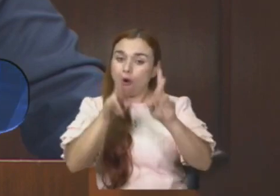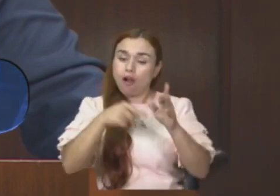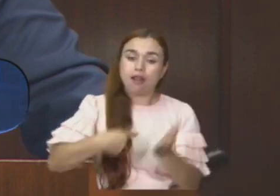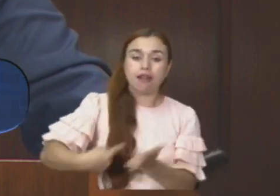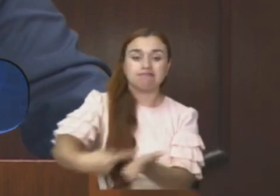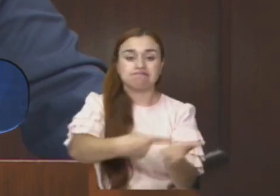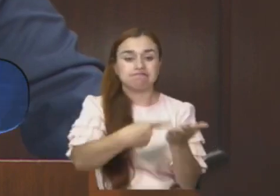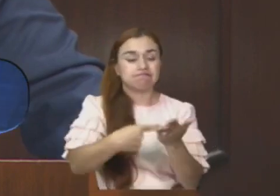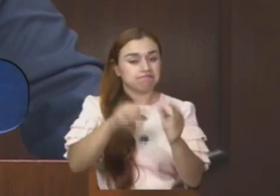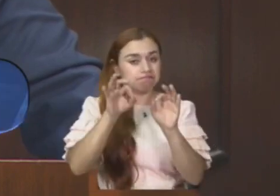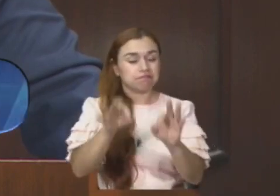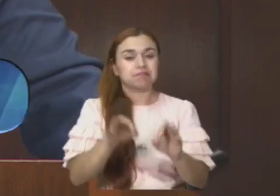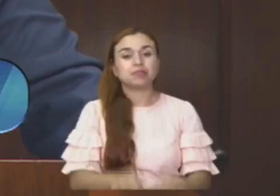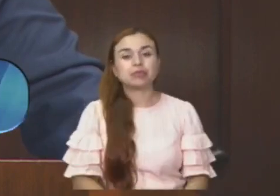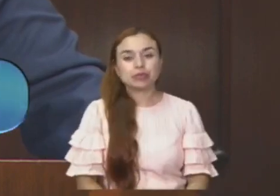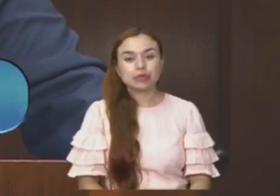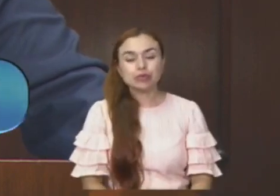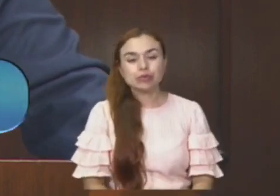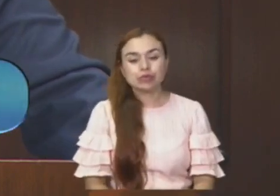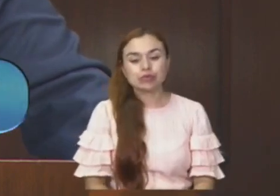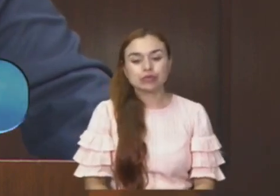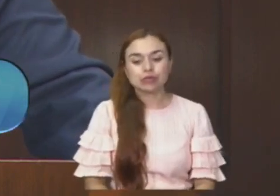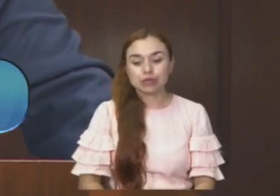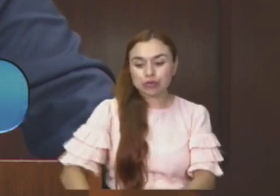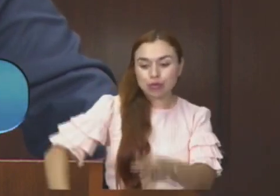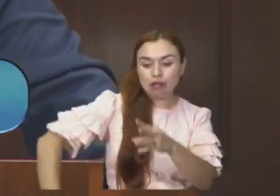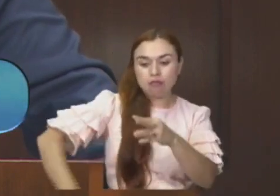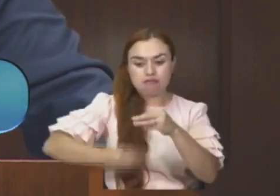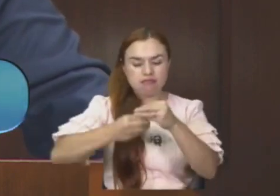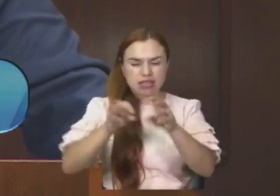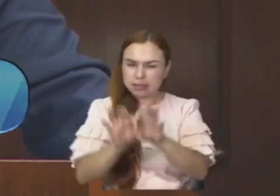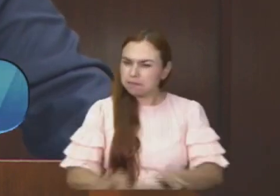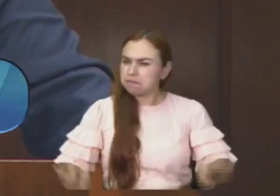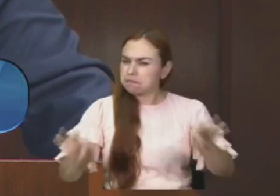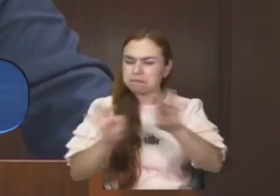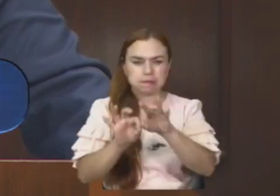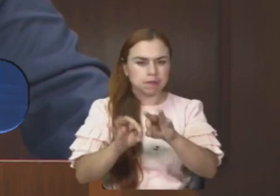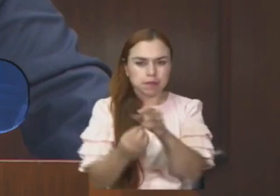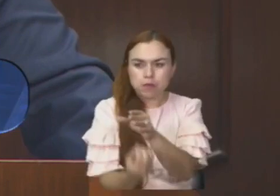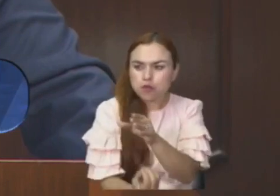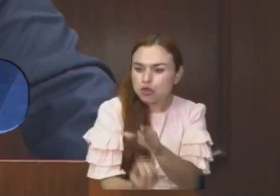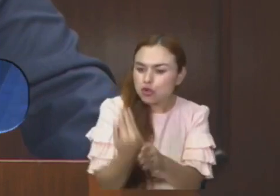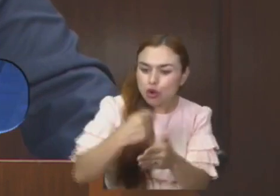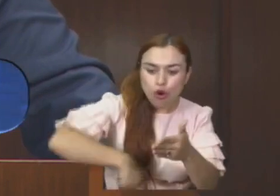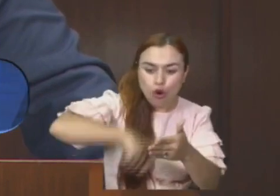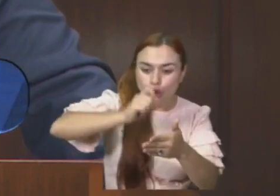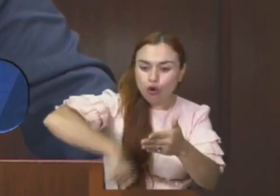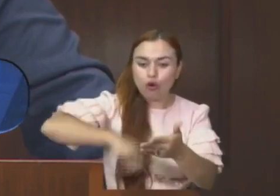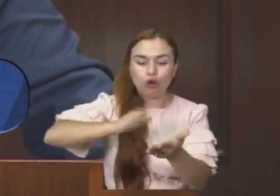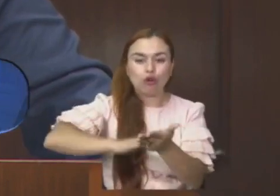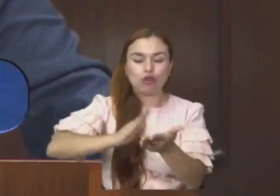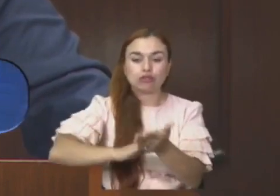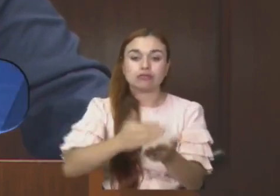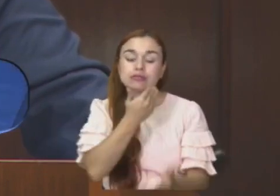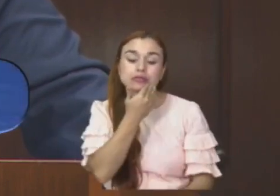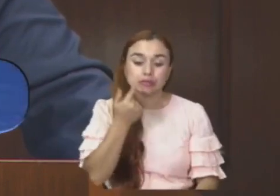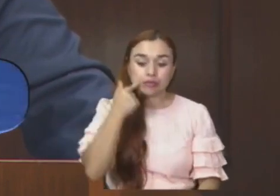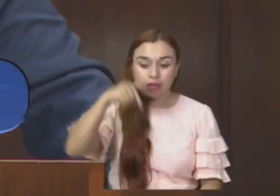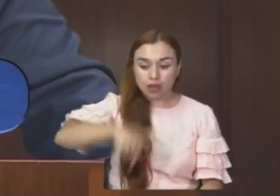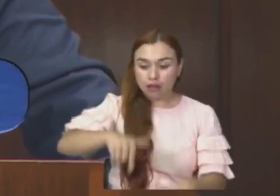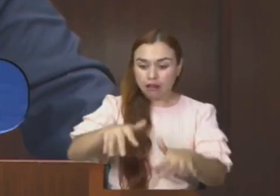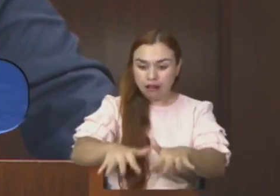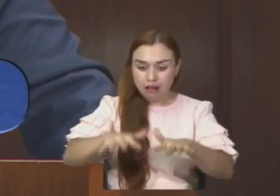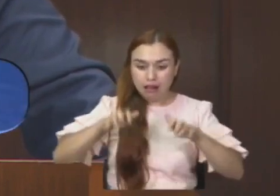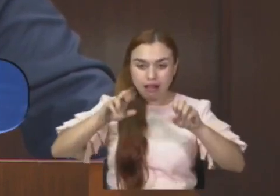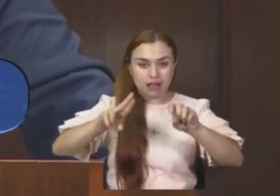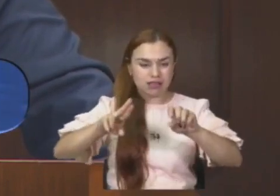Adicionalmente, se tiene previsto someter cualquier contrato nuevo a la Asamblea Nacional, donde también esperemos